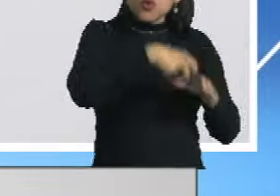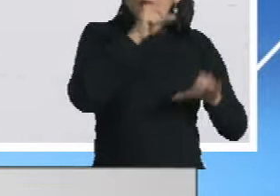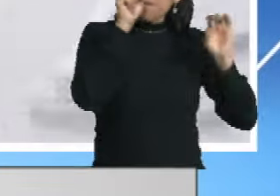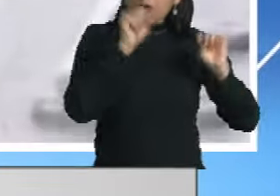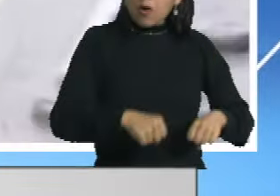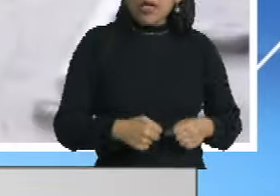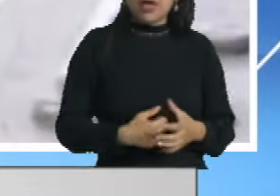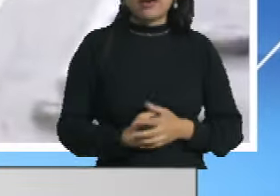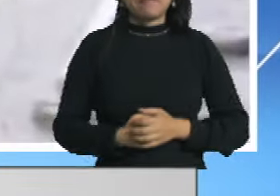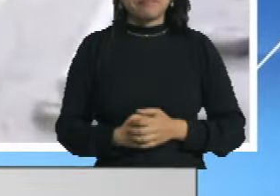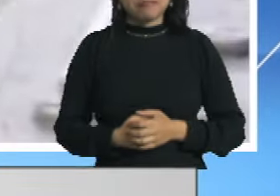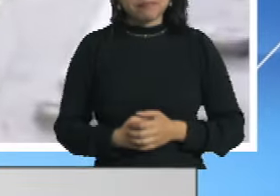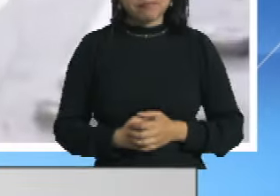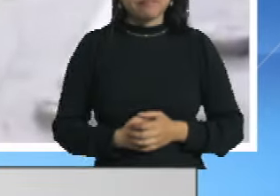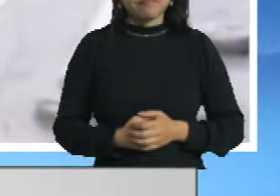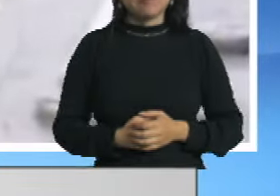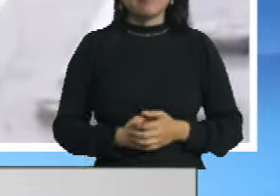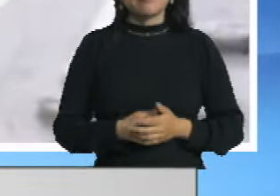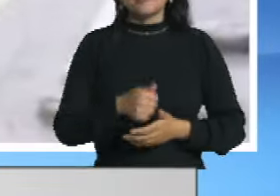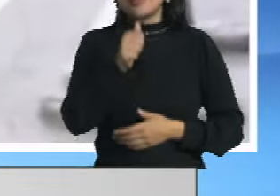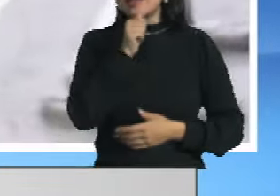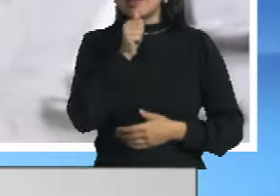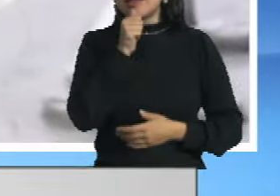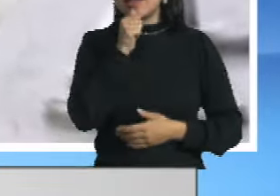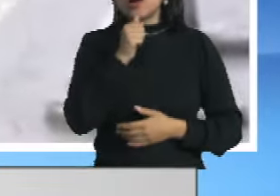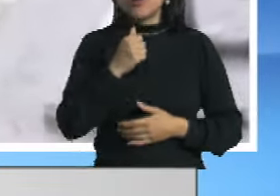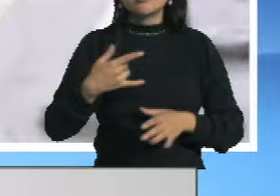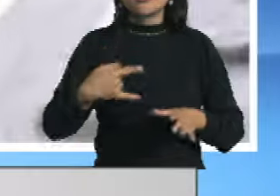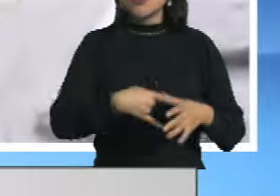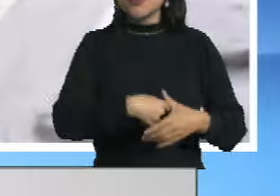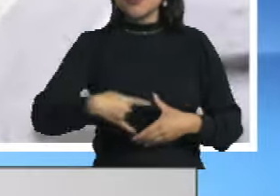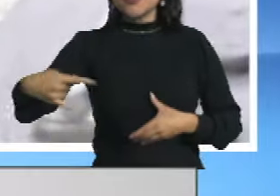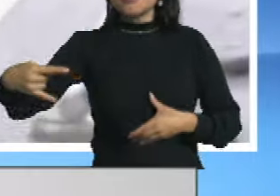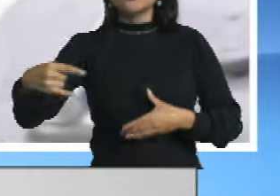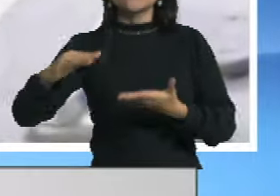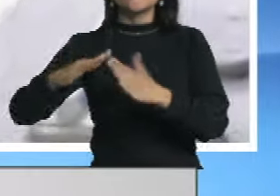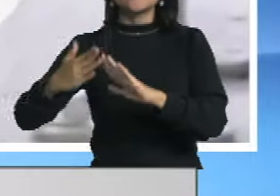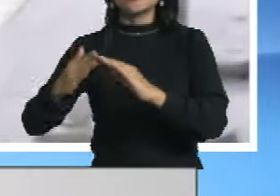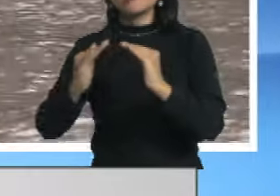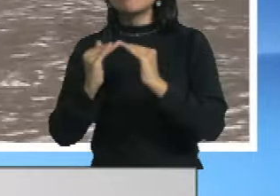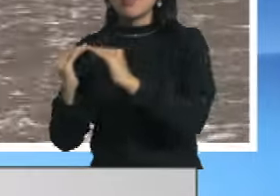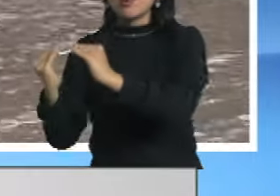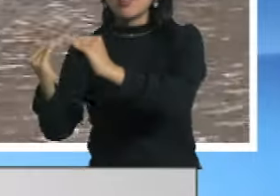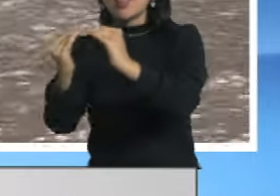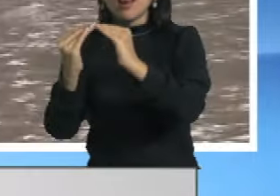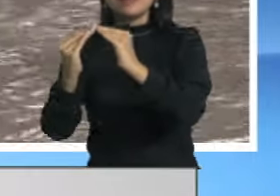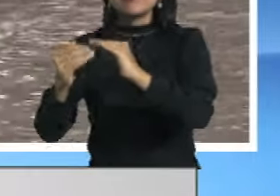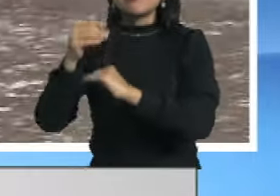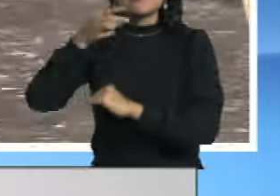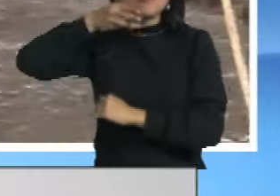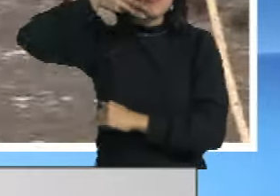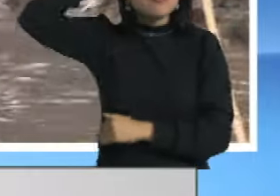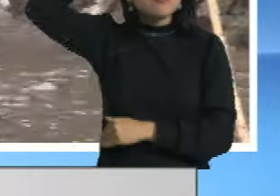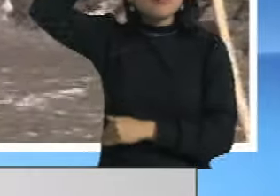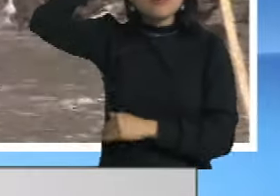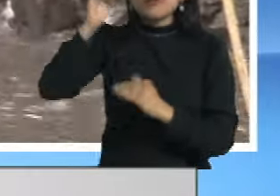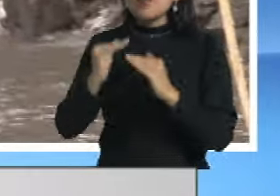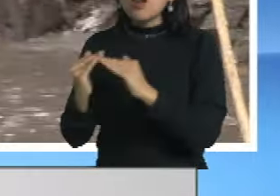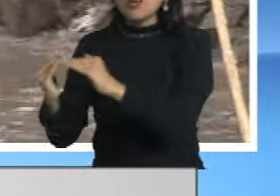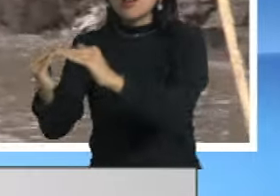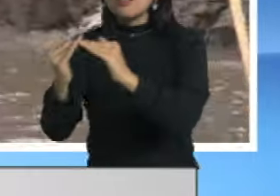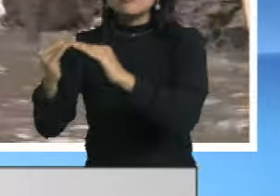darle la posibilidad del agua a nuestras comunidades indígenas, ya que estamos nosotros teniendo miles de